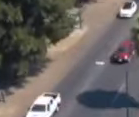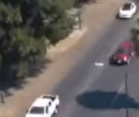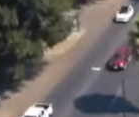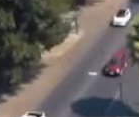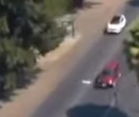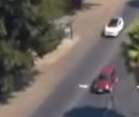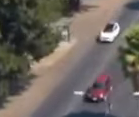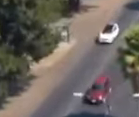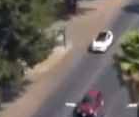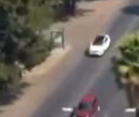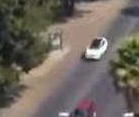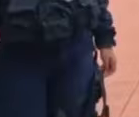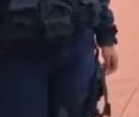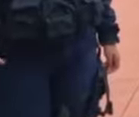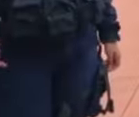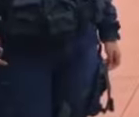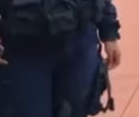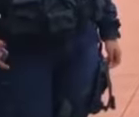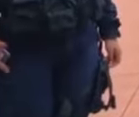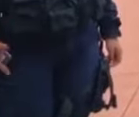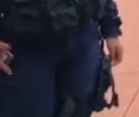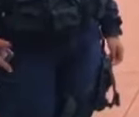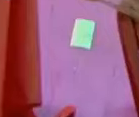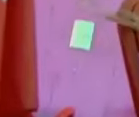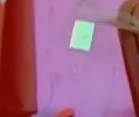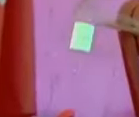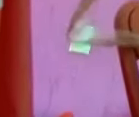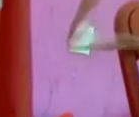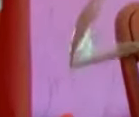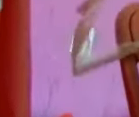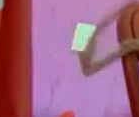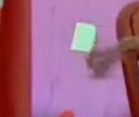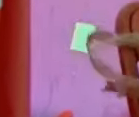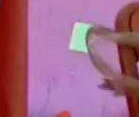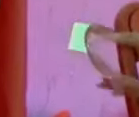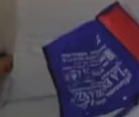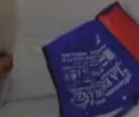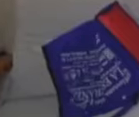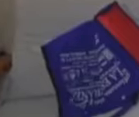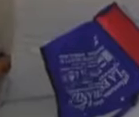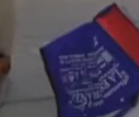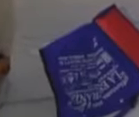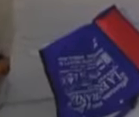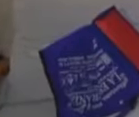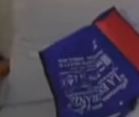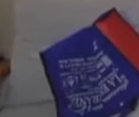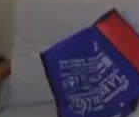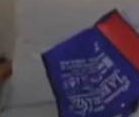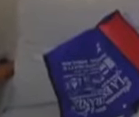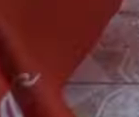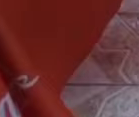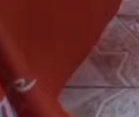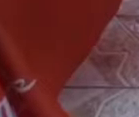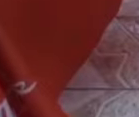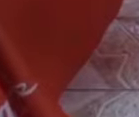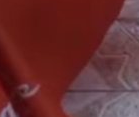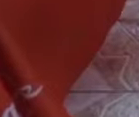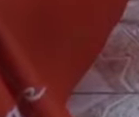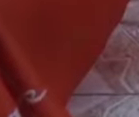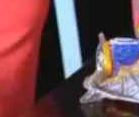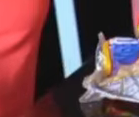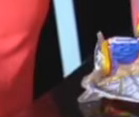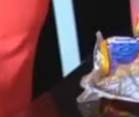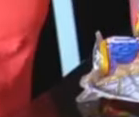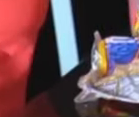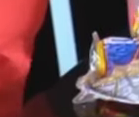113 municipios, entregaremos apoyos alimentarios para las familias vulnerables, adultos mayores, personas con discapacidad y enfermos